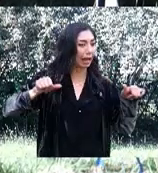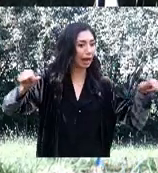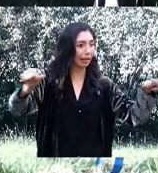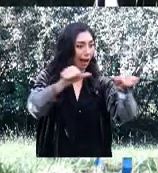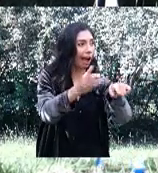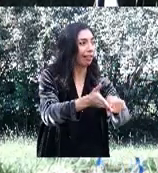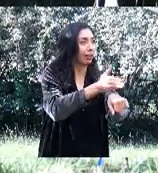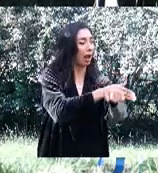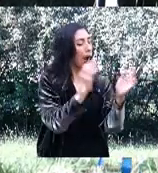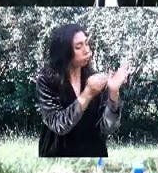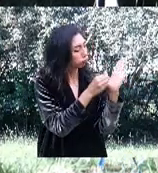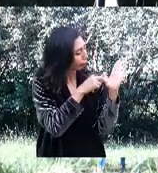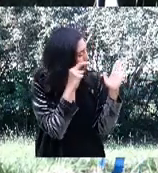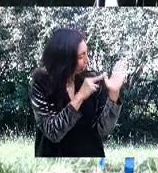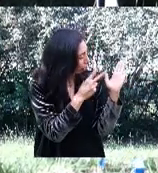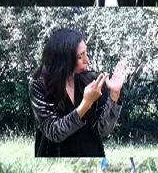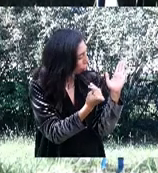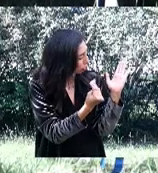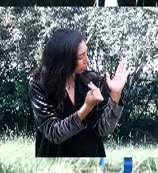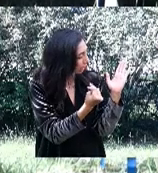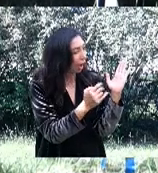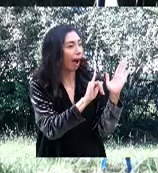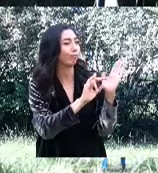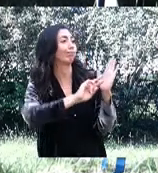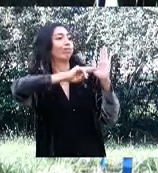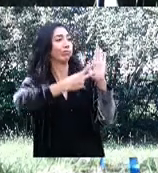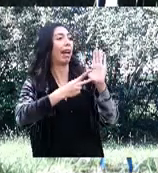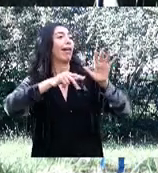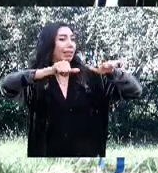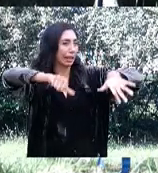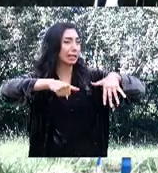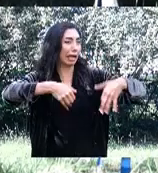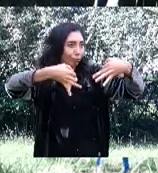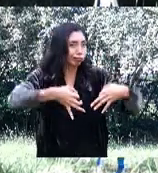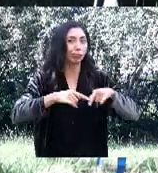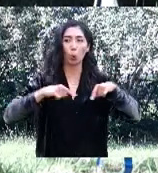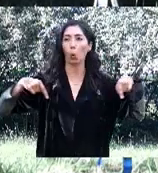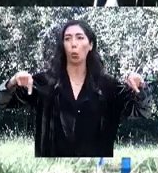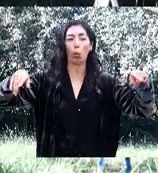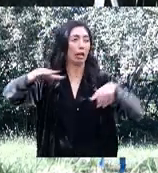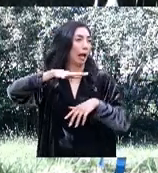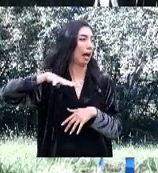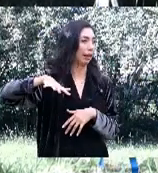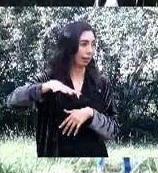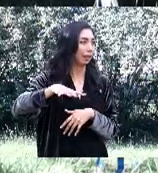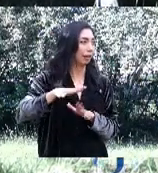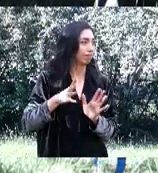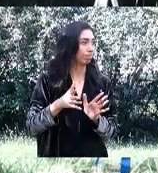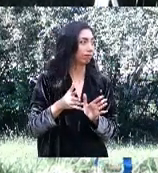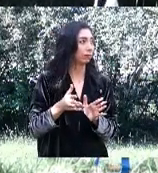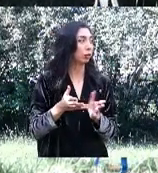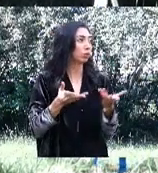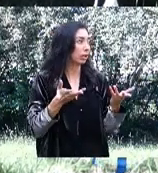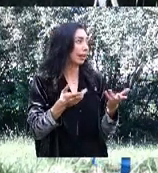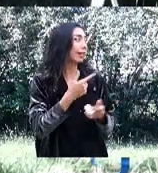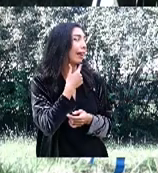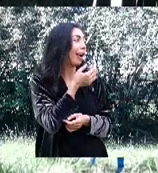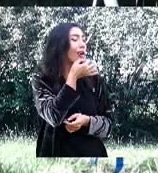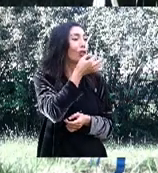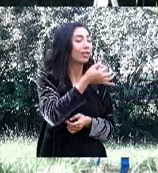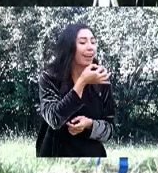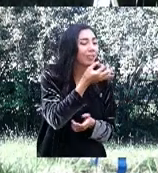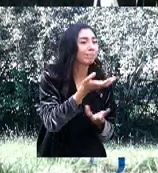comodato y lo ajustamos a las 16 hectáreas que corresponden no y así nos fuimos dando cuenta y les quería contar esta anécdota